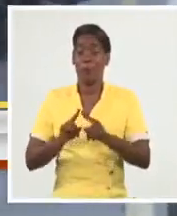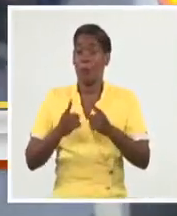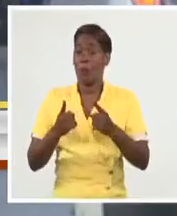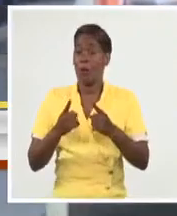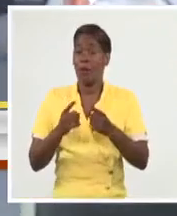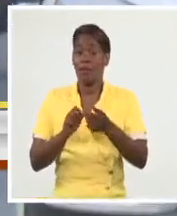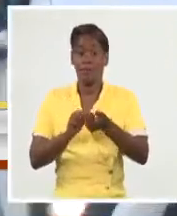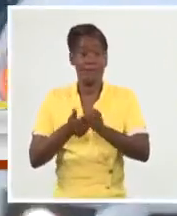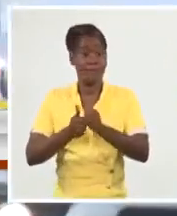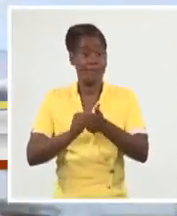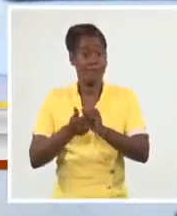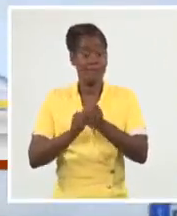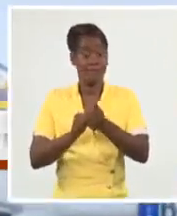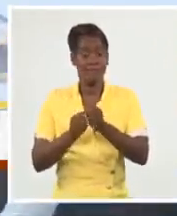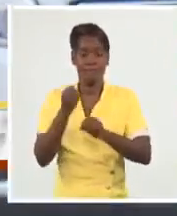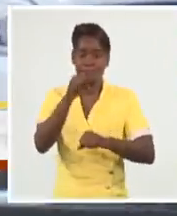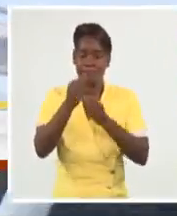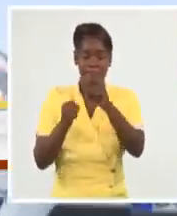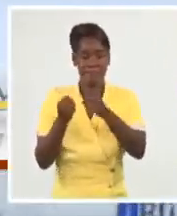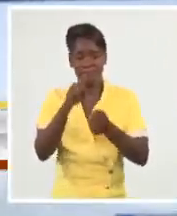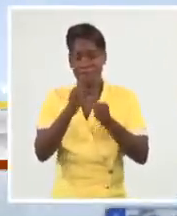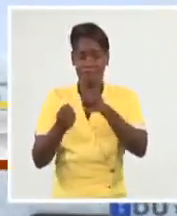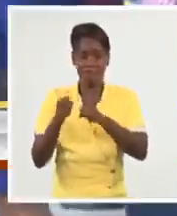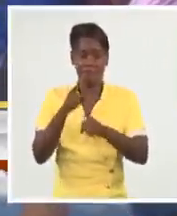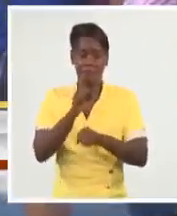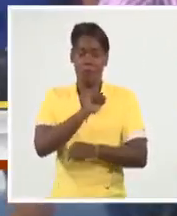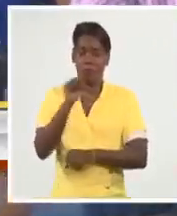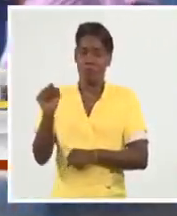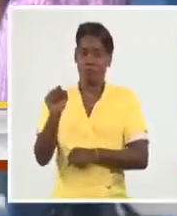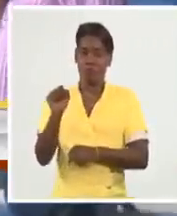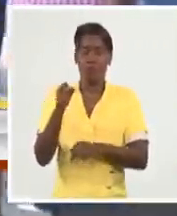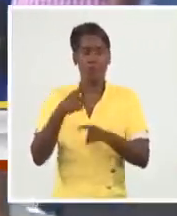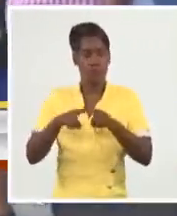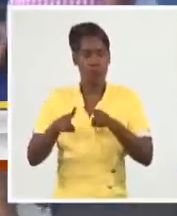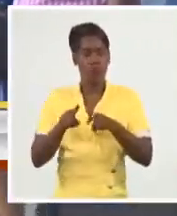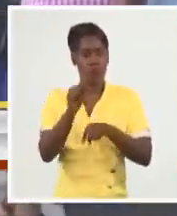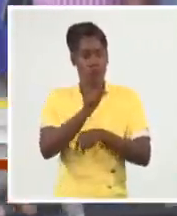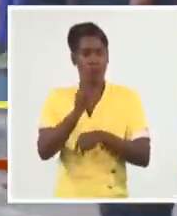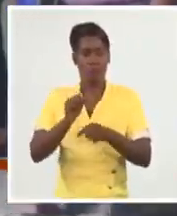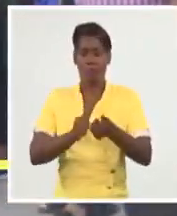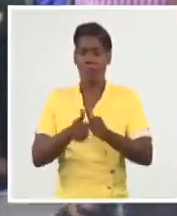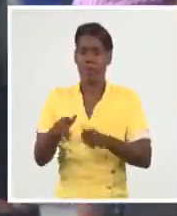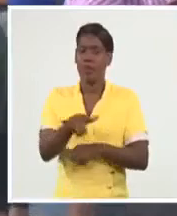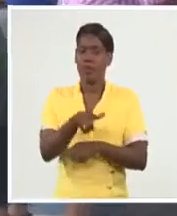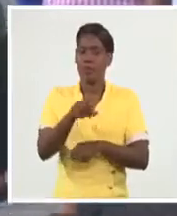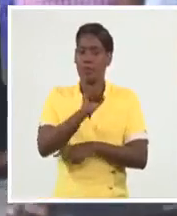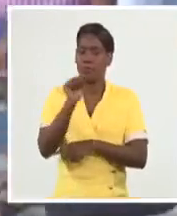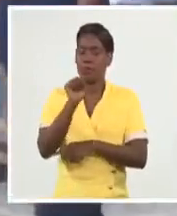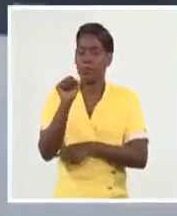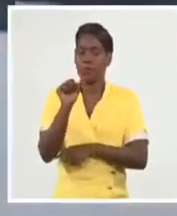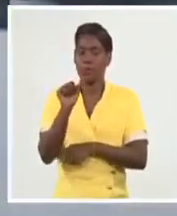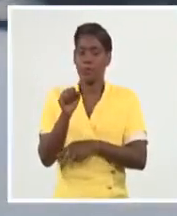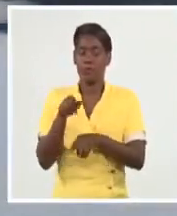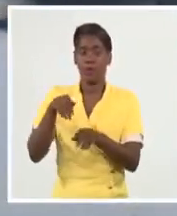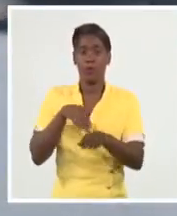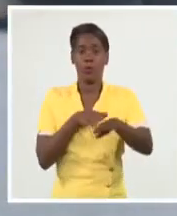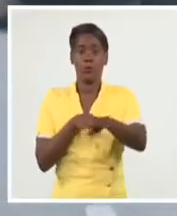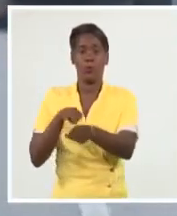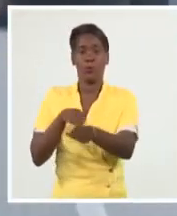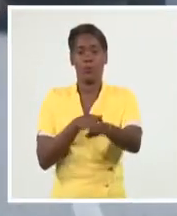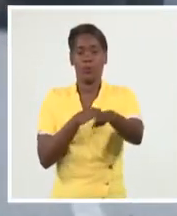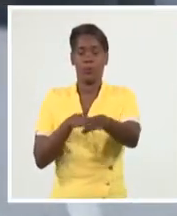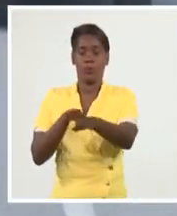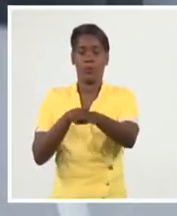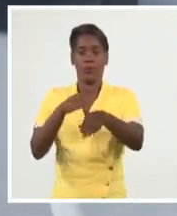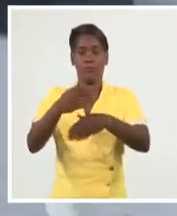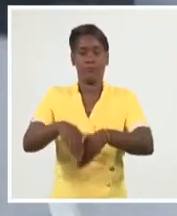así como a sus entrenadores Rolando Acebal Montes y Víctor Sánchez Matos. Durante el recorrido por algunas de las